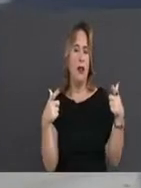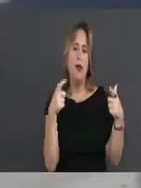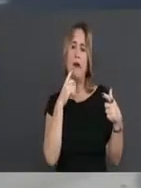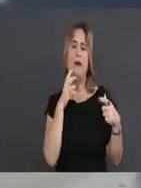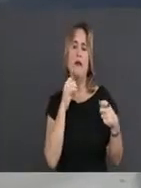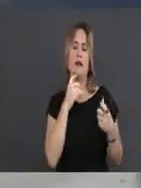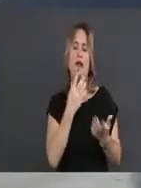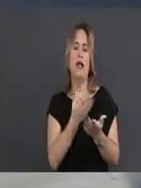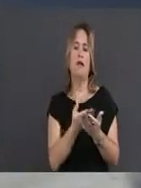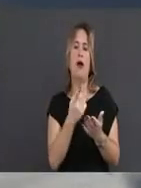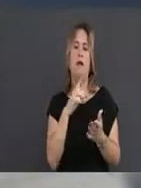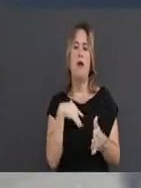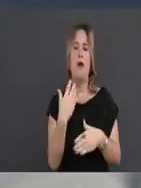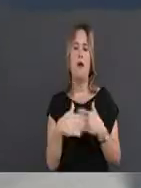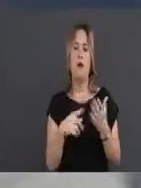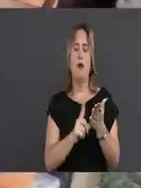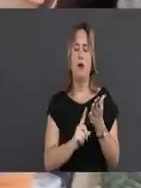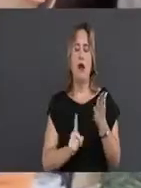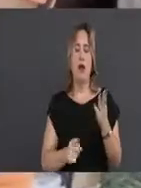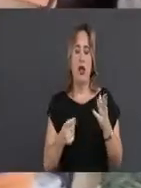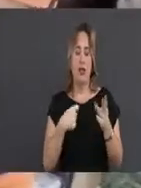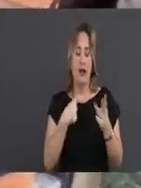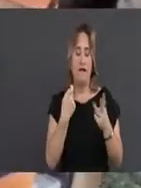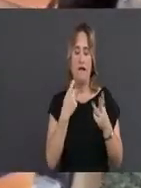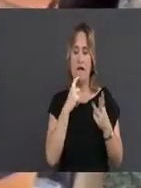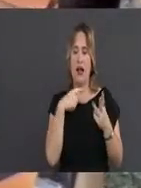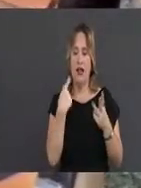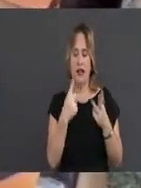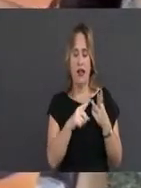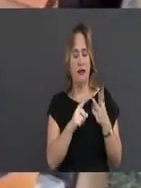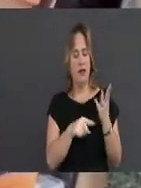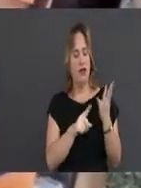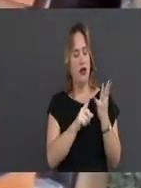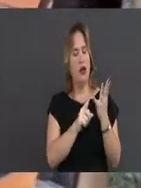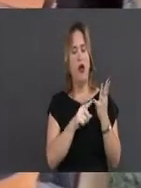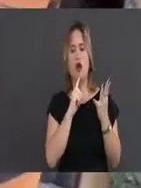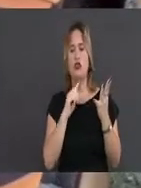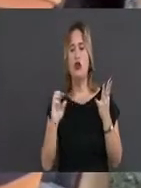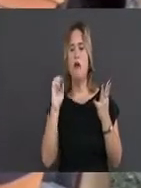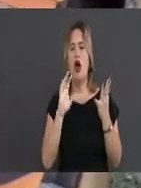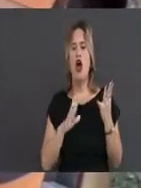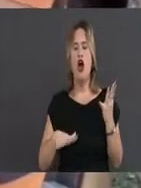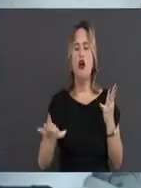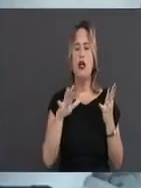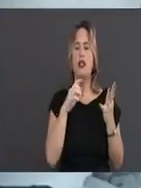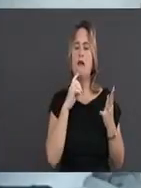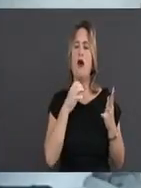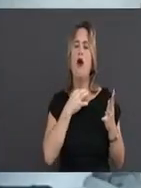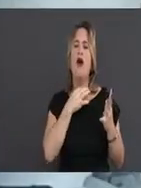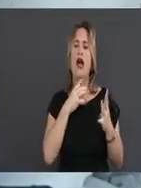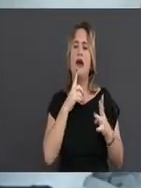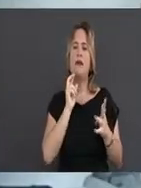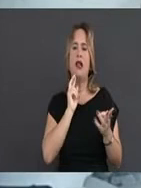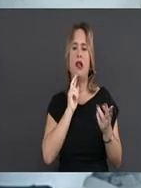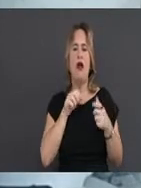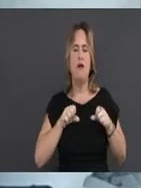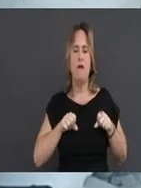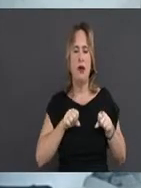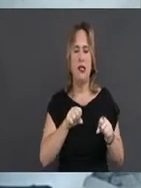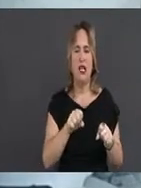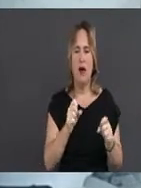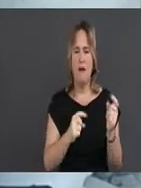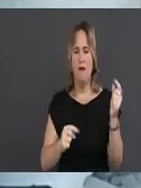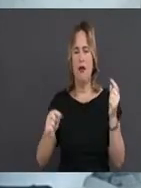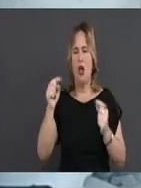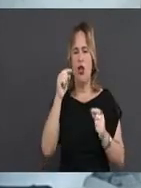a partir del incremento de la demanda debido a la situación energética por la que atravesamos y otros temas organizativos como son los mensajeros, la